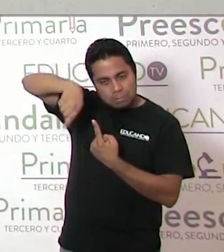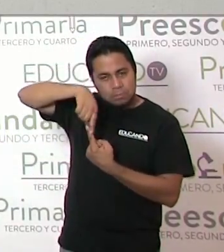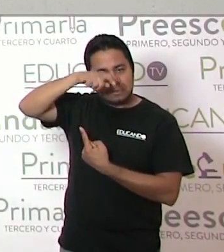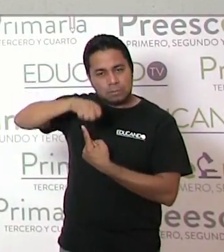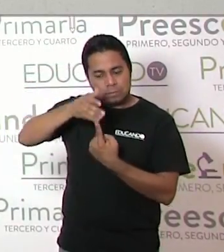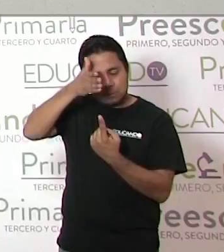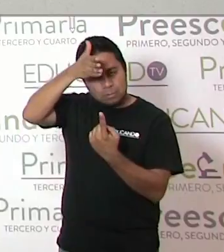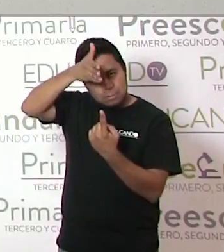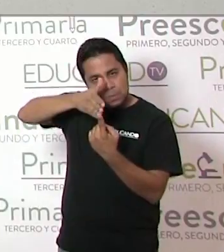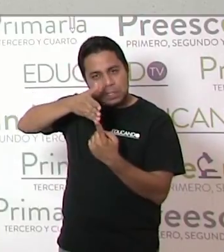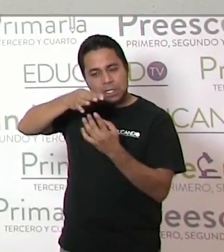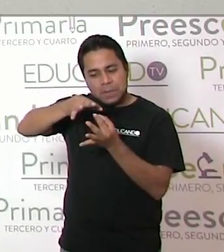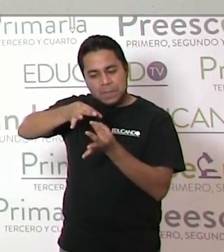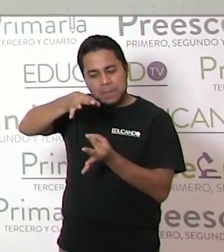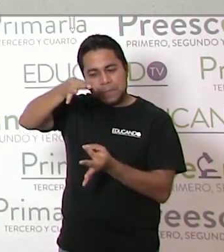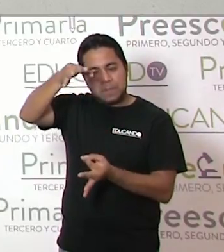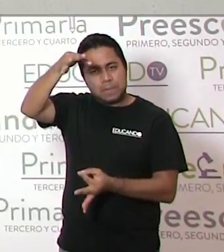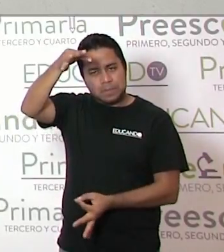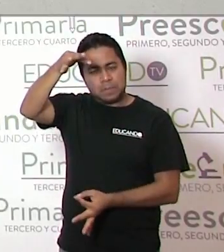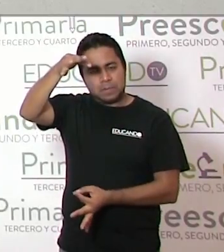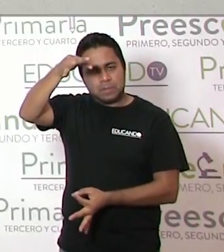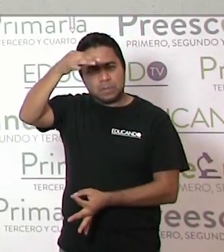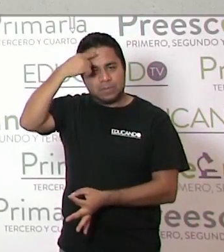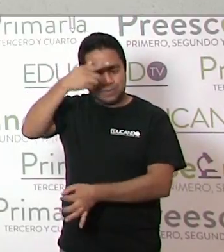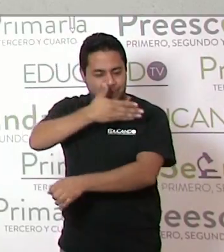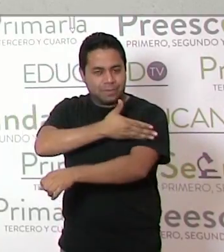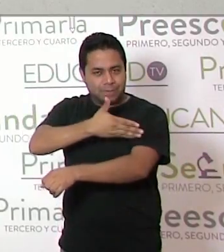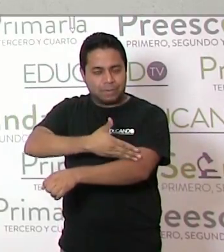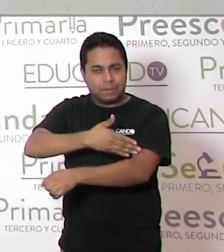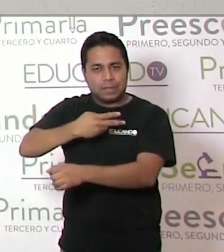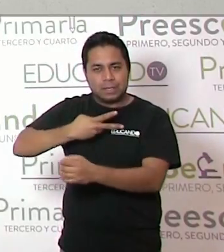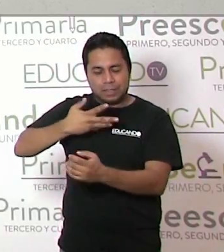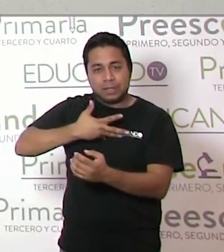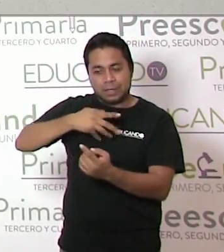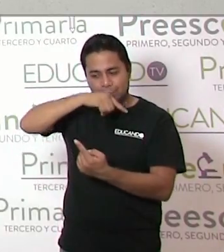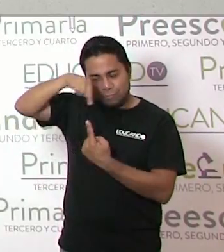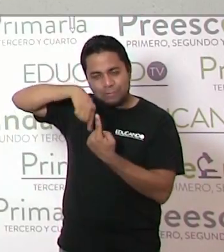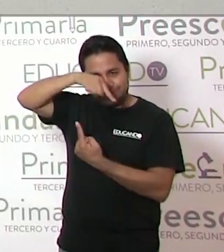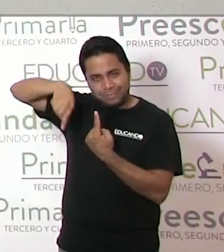el palito que están sujetos las figuras geométricas.